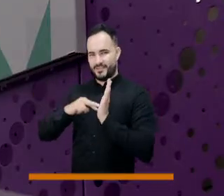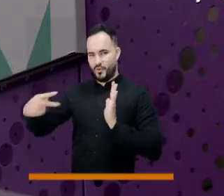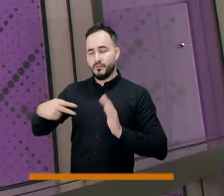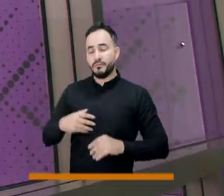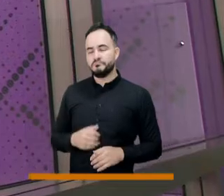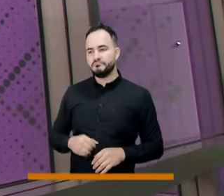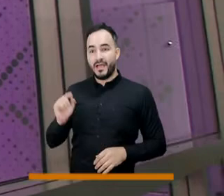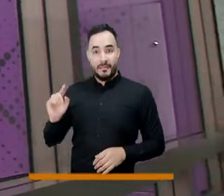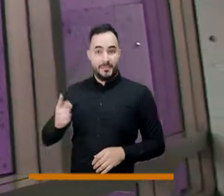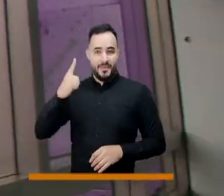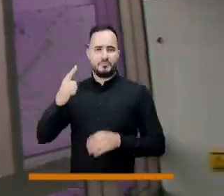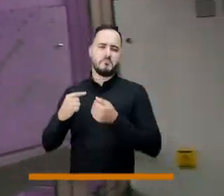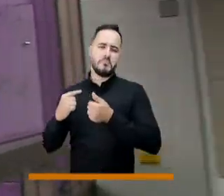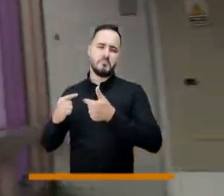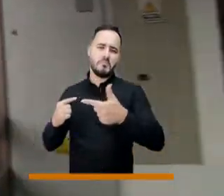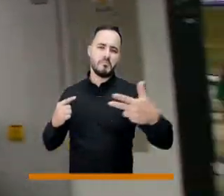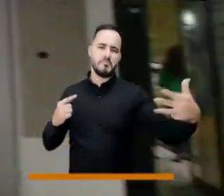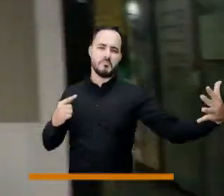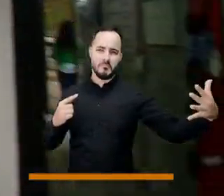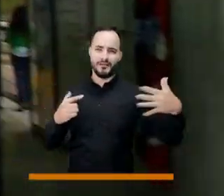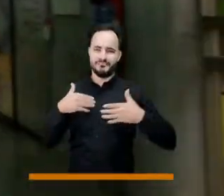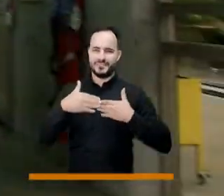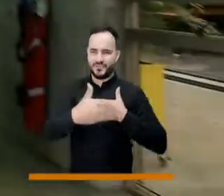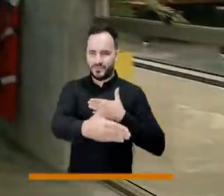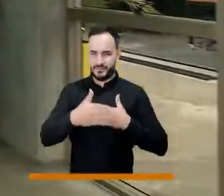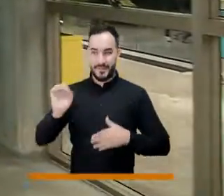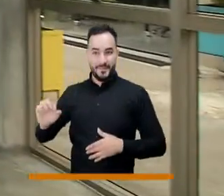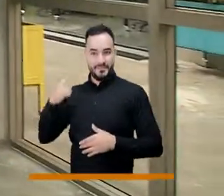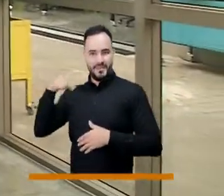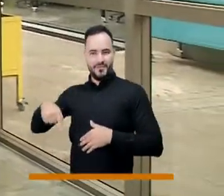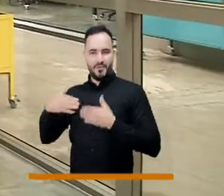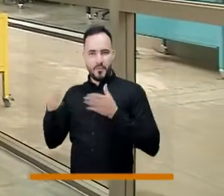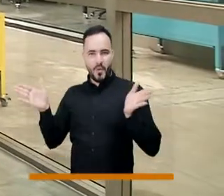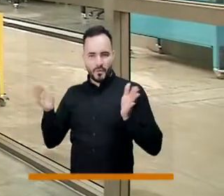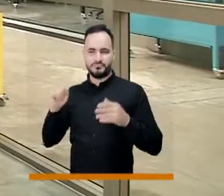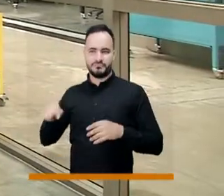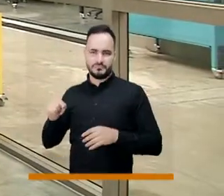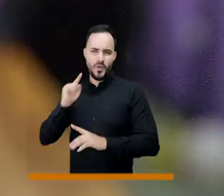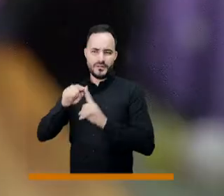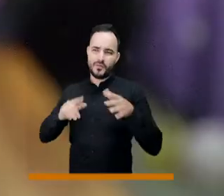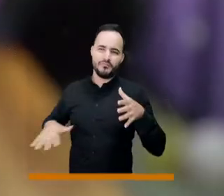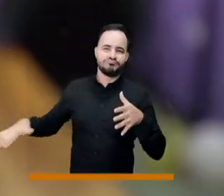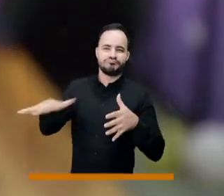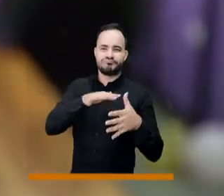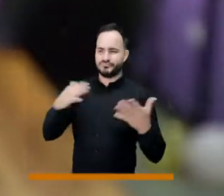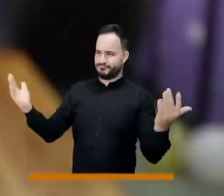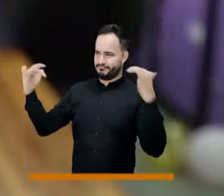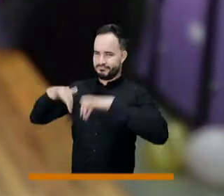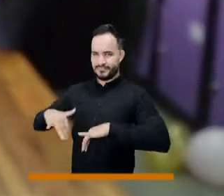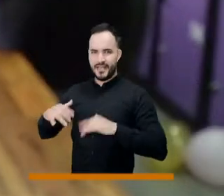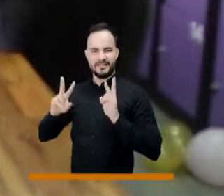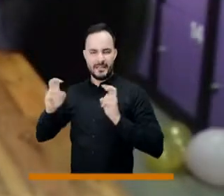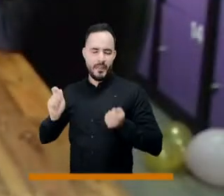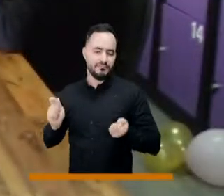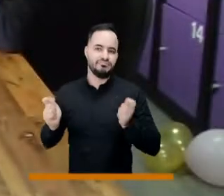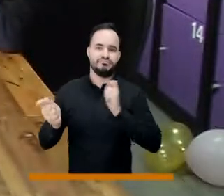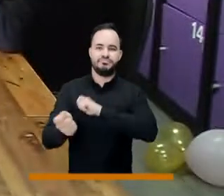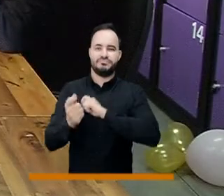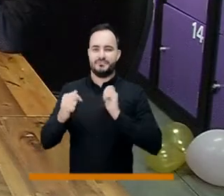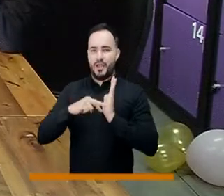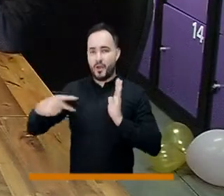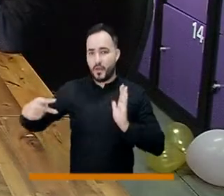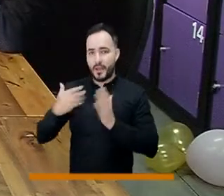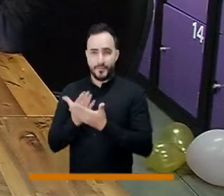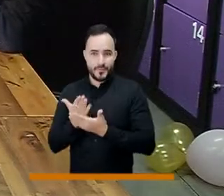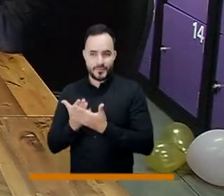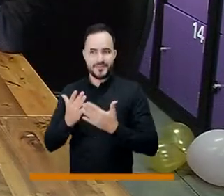la ciudad busca darle una transformación digital y un vuelco a la evolución de la vocación económica